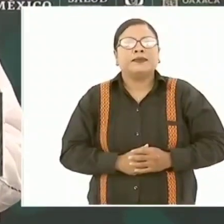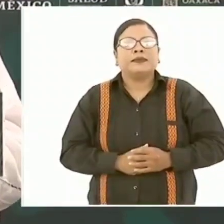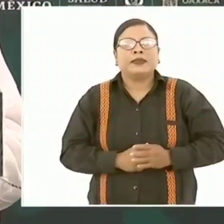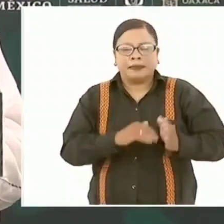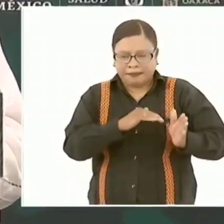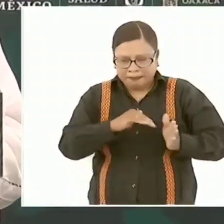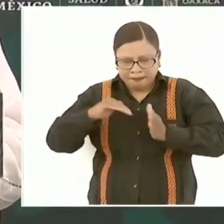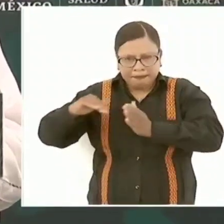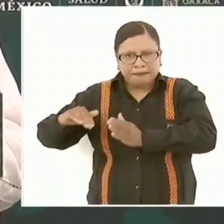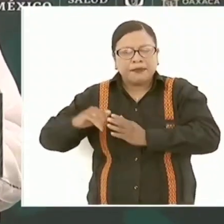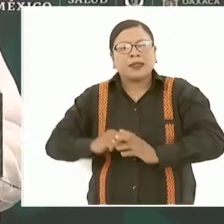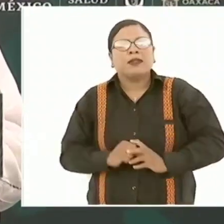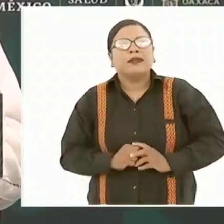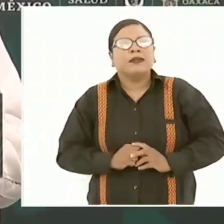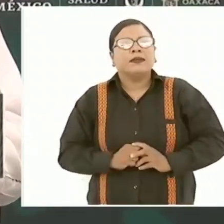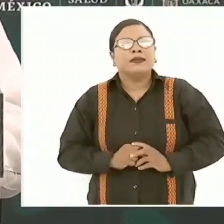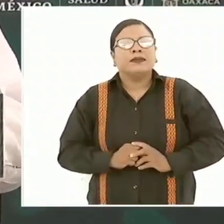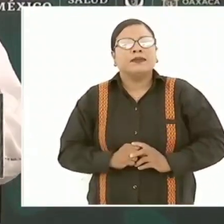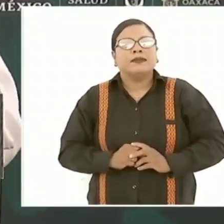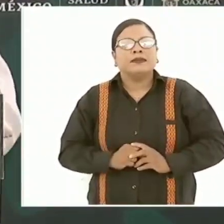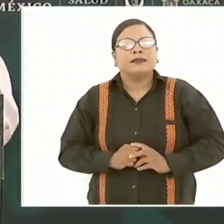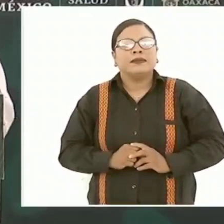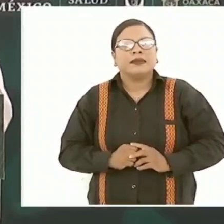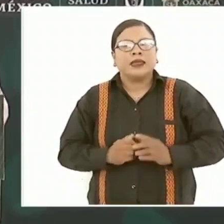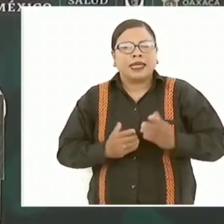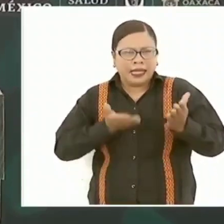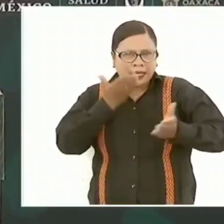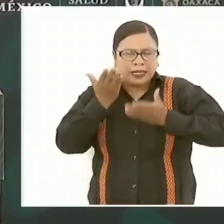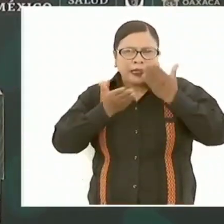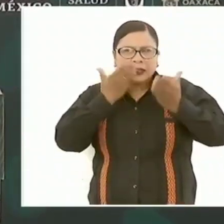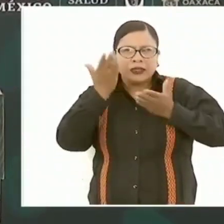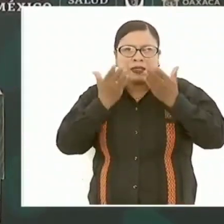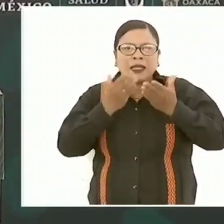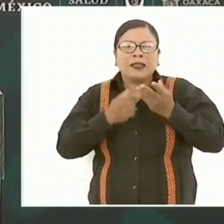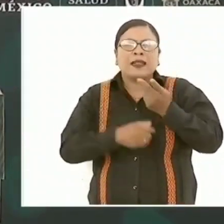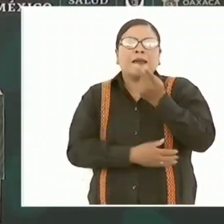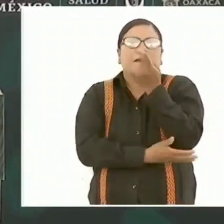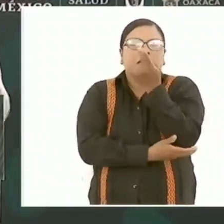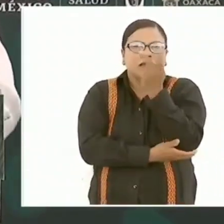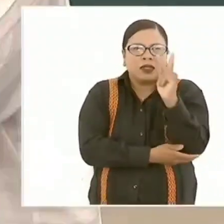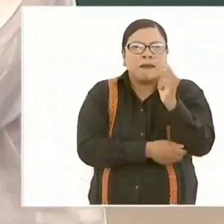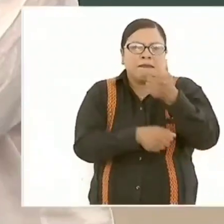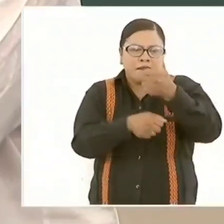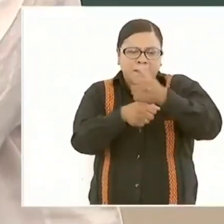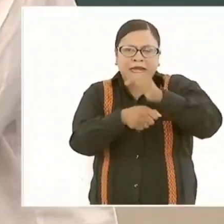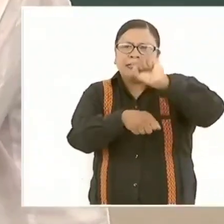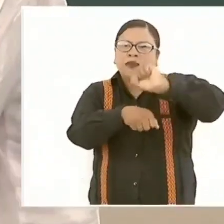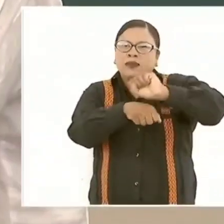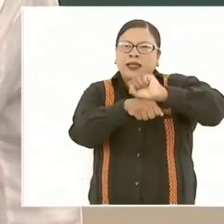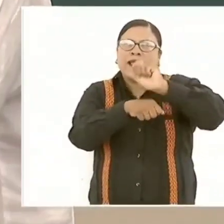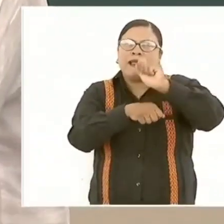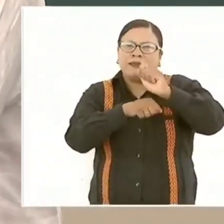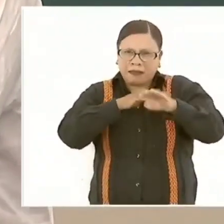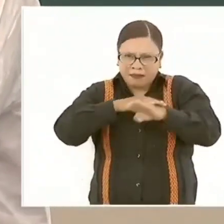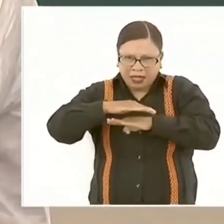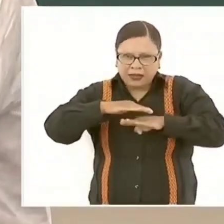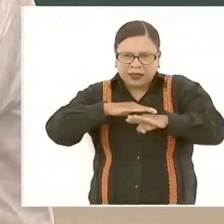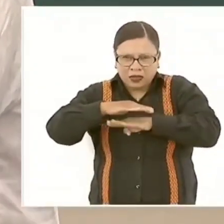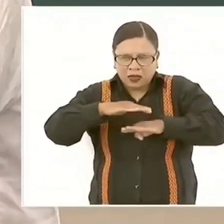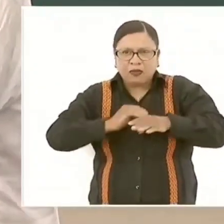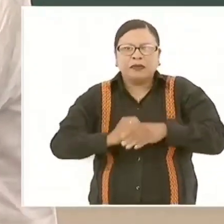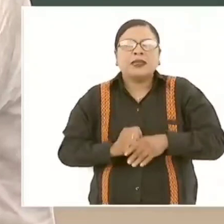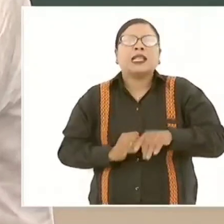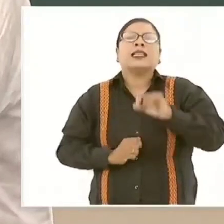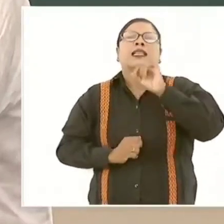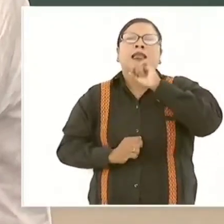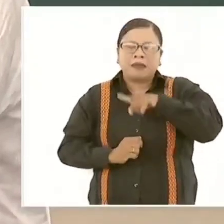Luego, los que están estudiando preescolar, primaria, secundaria, educación básica,